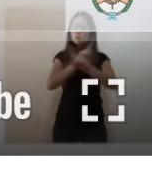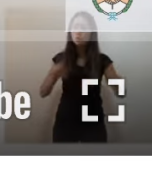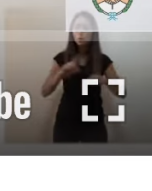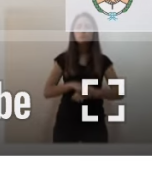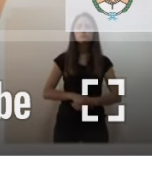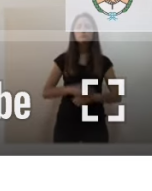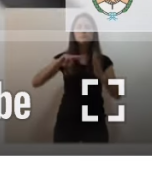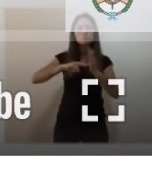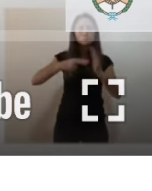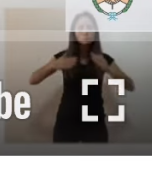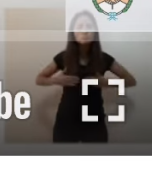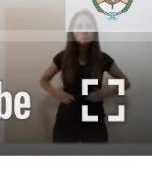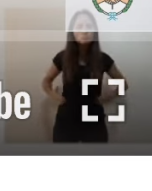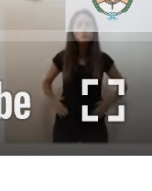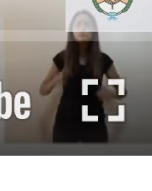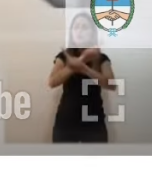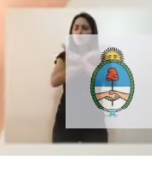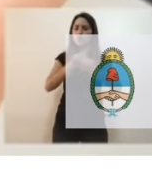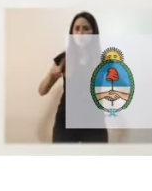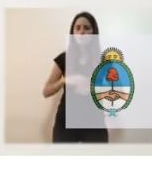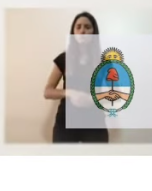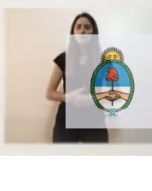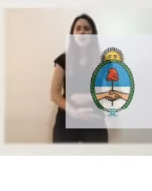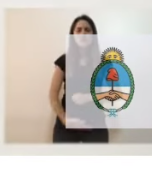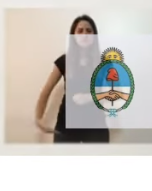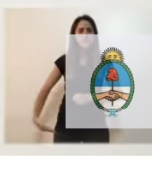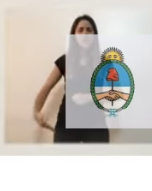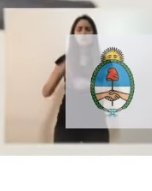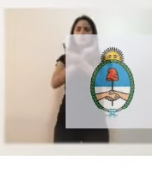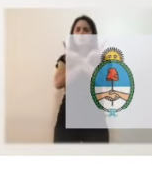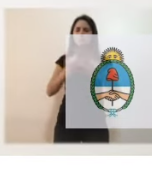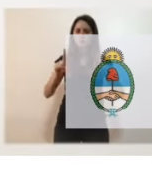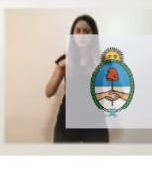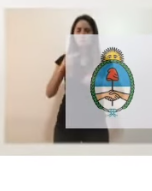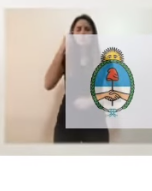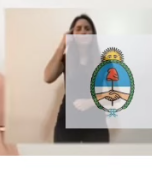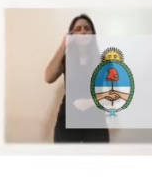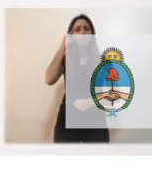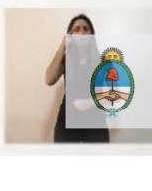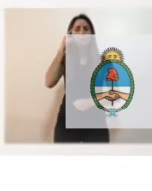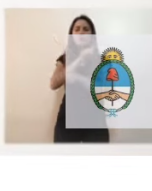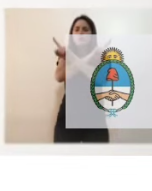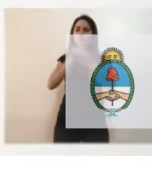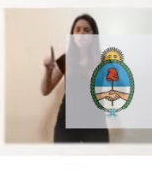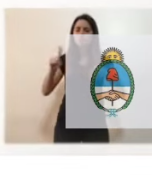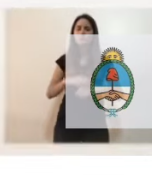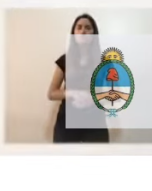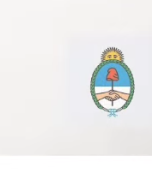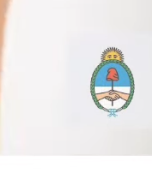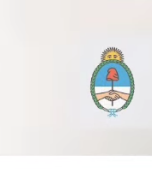Ni discapacitado, ni minusválido, ni lisiado, ni mogólico.